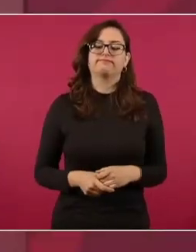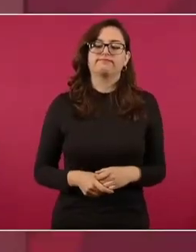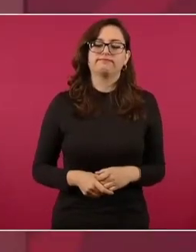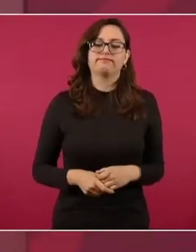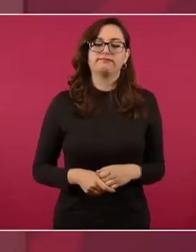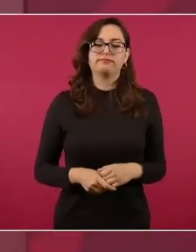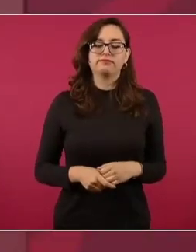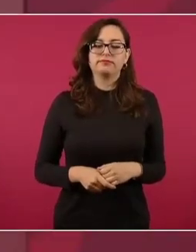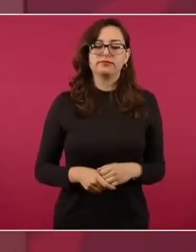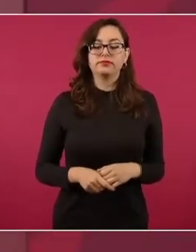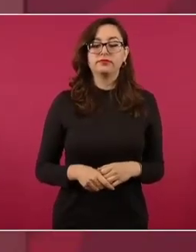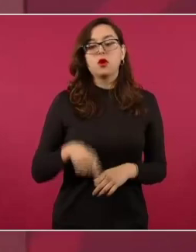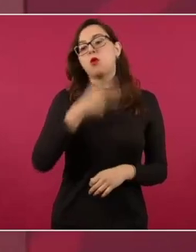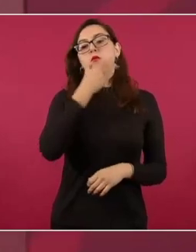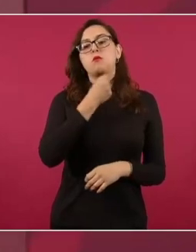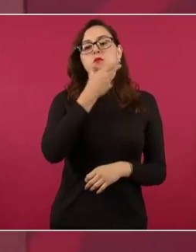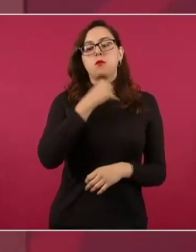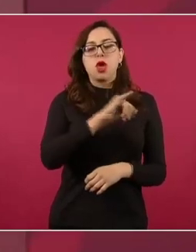a Julio Uría,